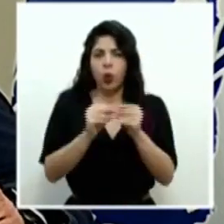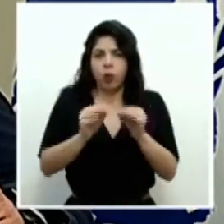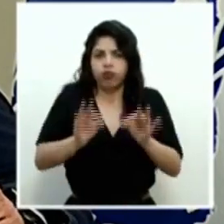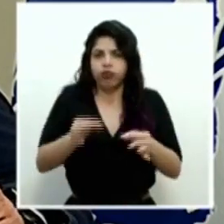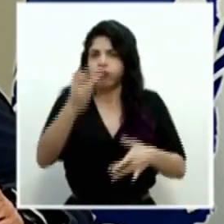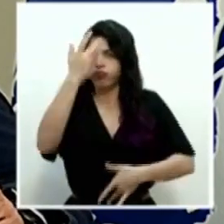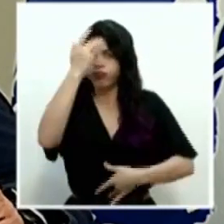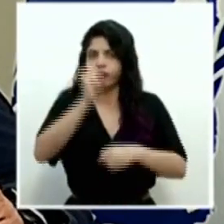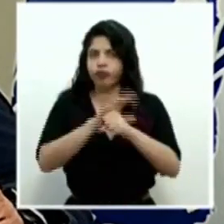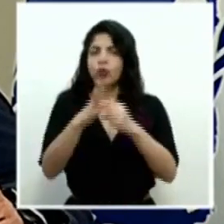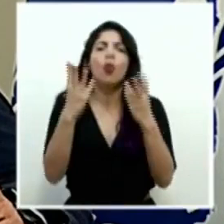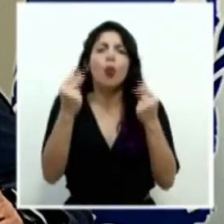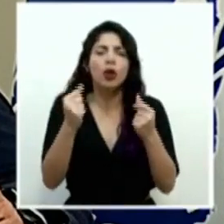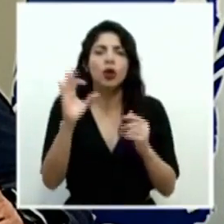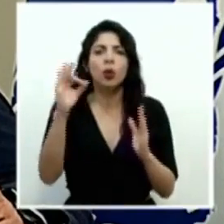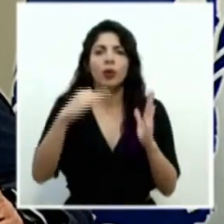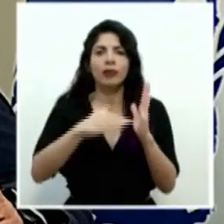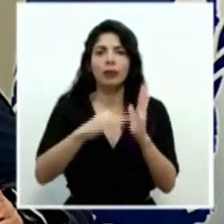casos confirmados de